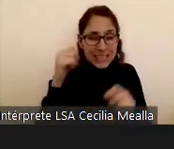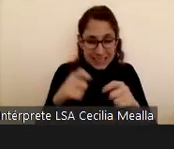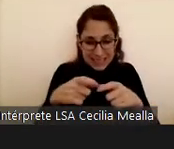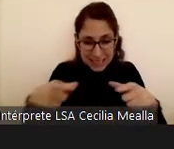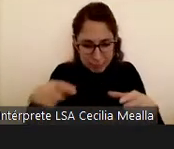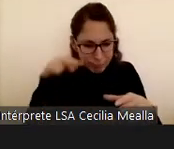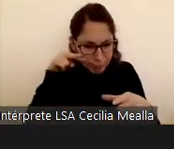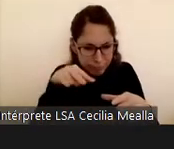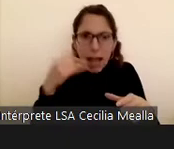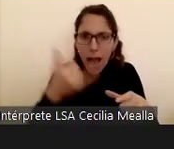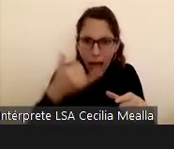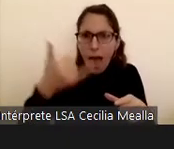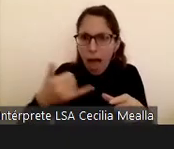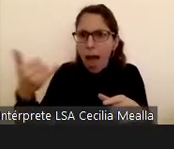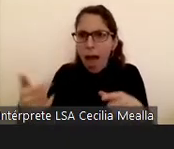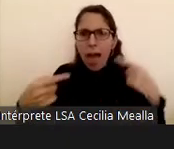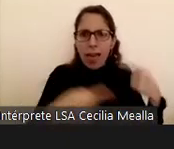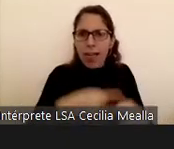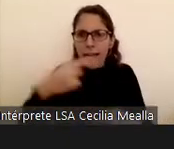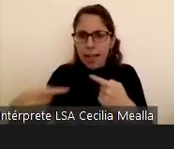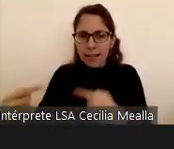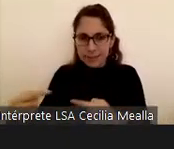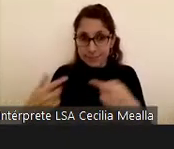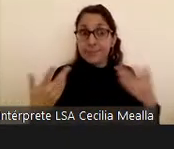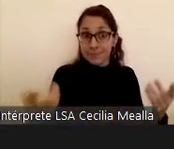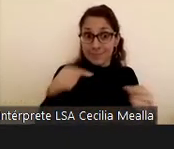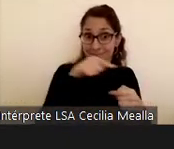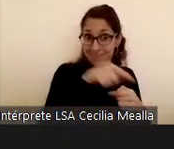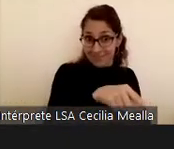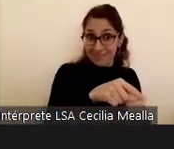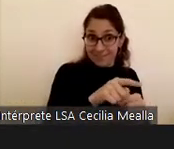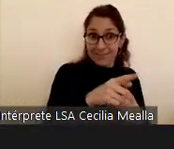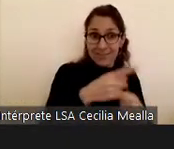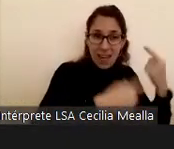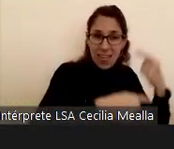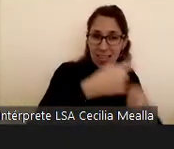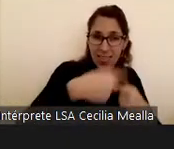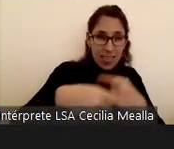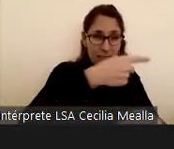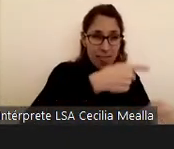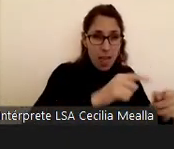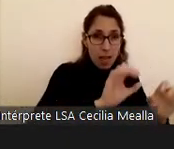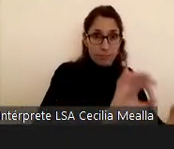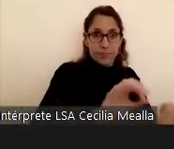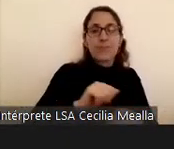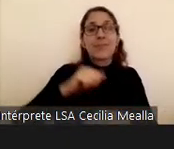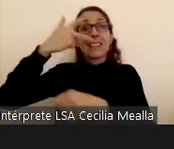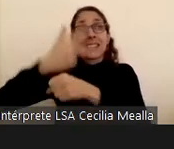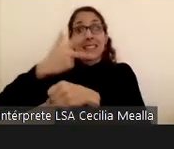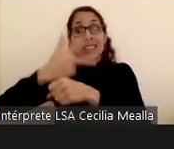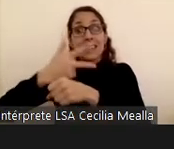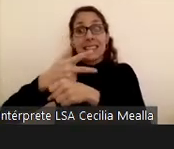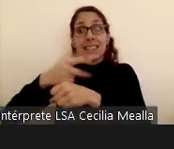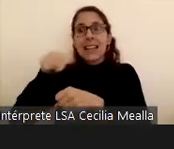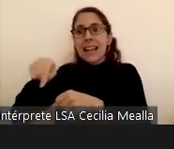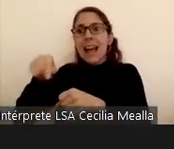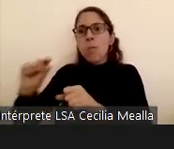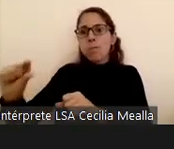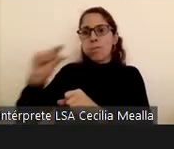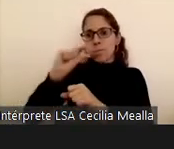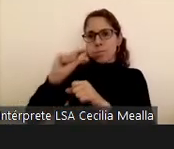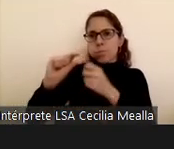ejemplos. Entonces, en cambio en el cultivo, en el paso 3, si ustedes toman, digamos, el